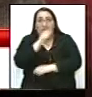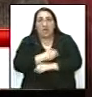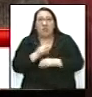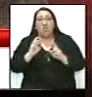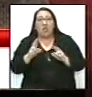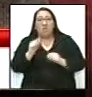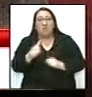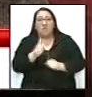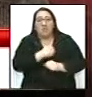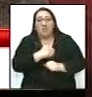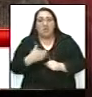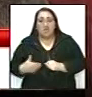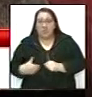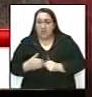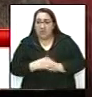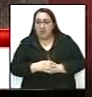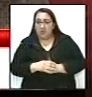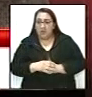que